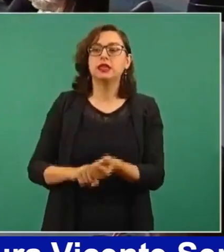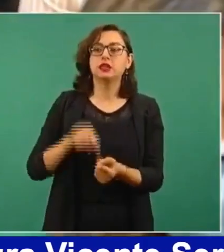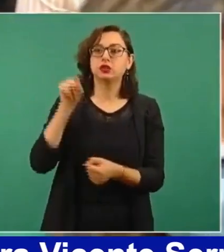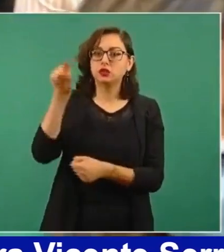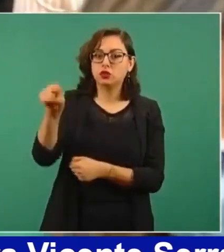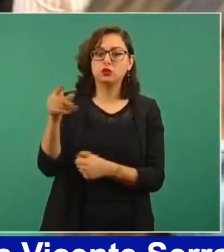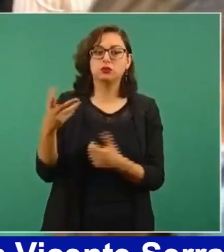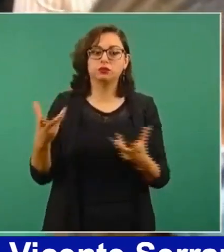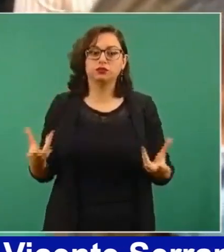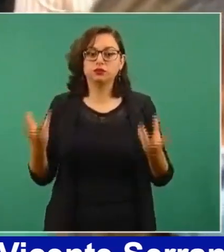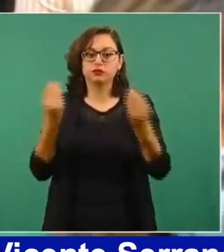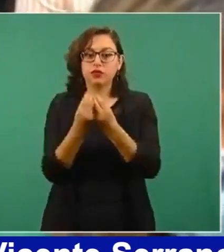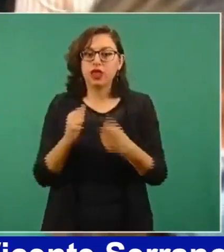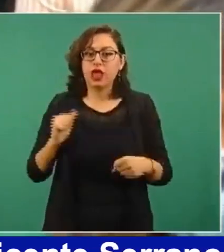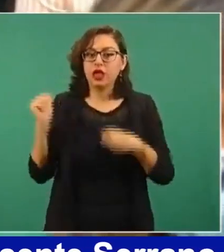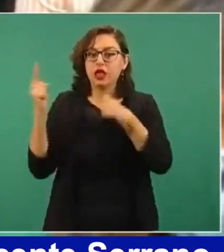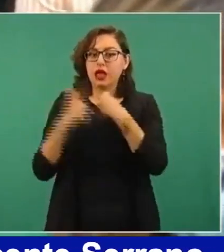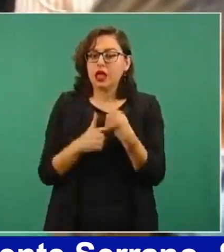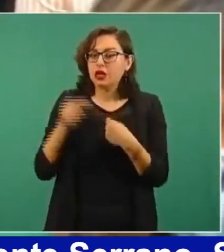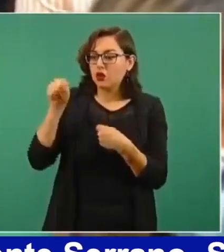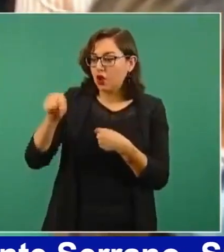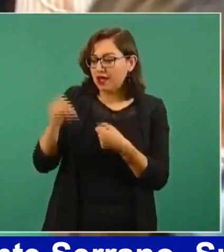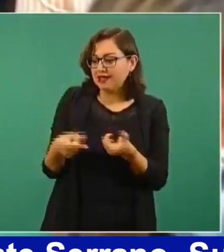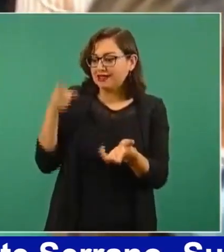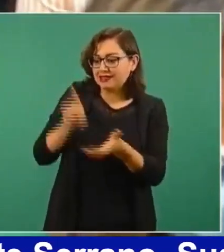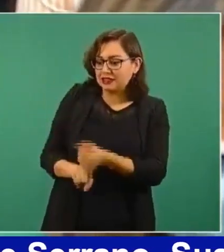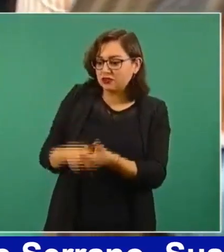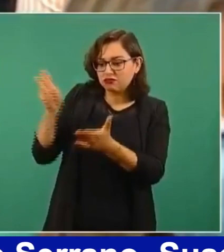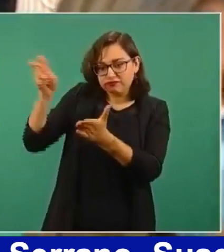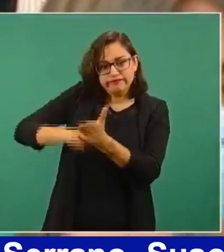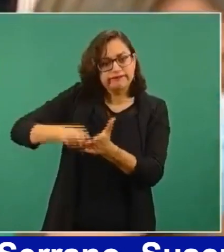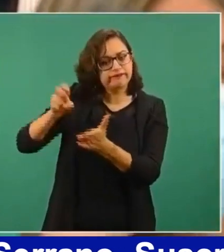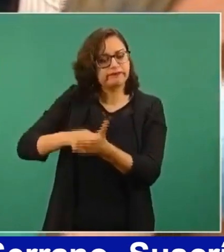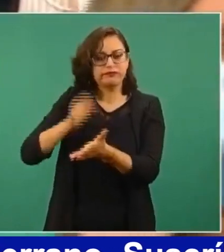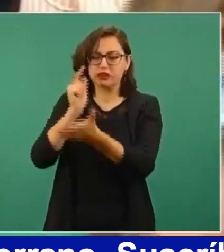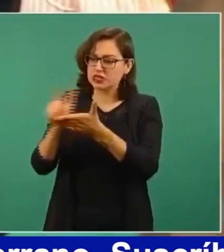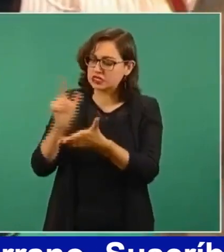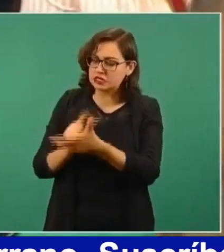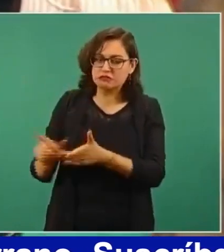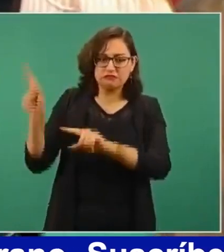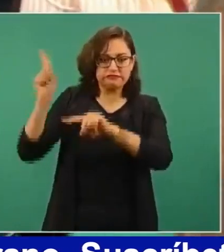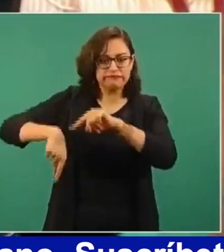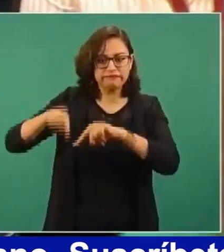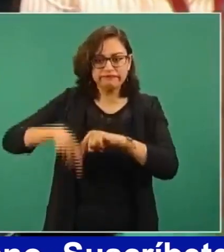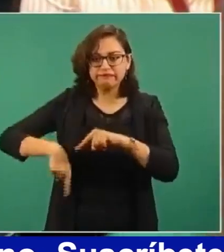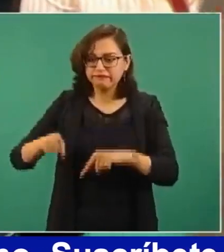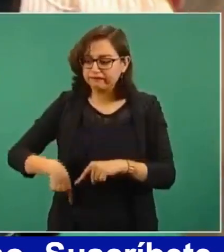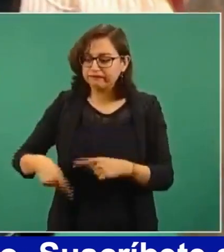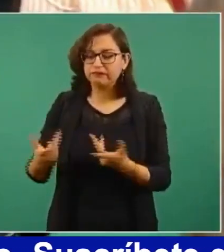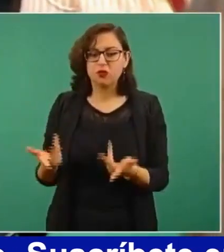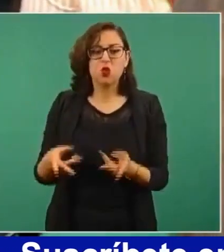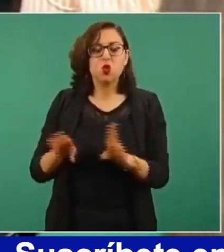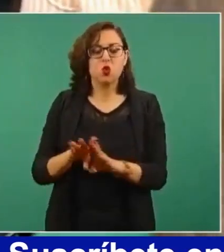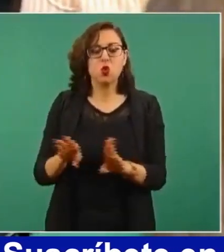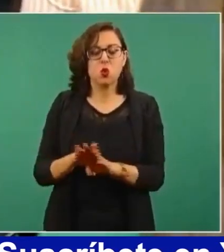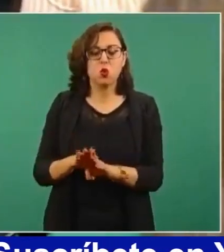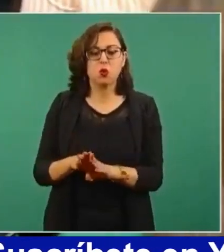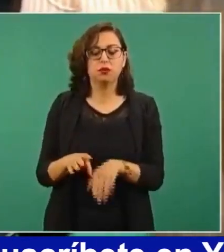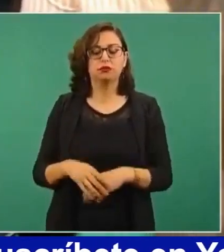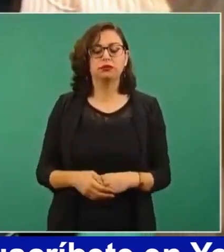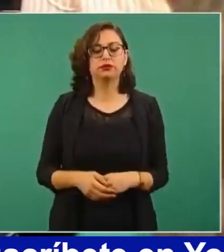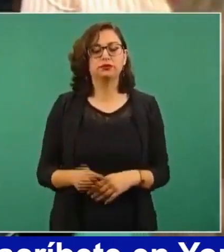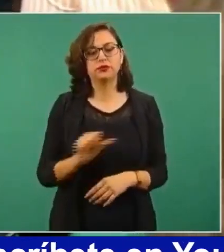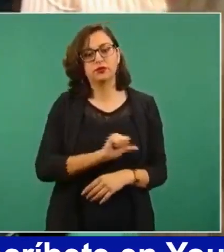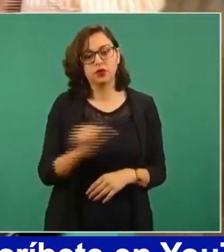cámaras, alguna reforma, algo que ayude de alguna manera a realizar un tipo de purga dentro de este poder? Y en